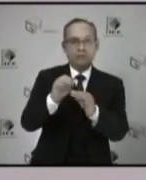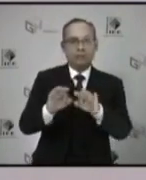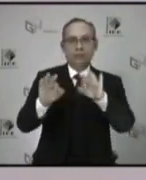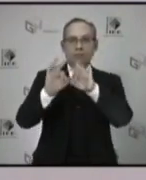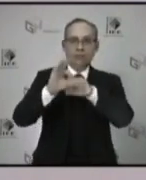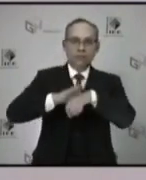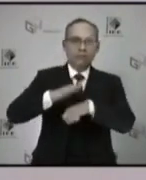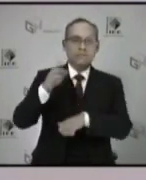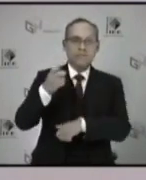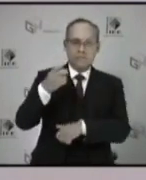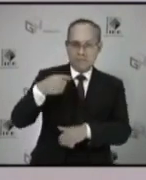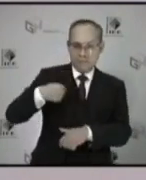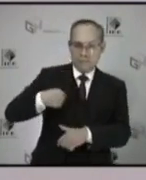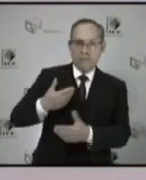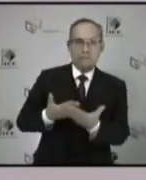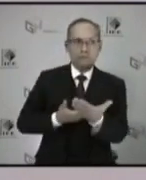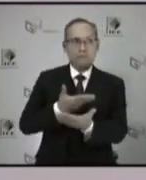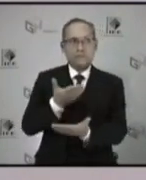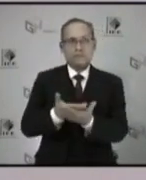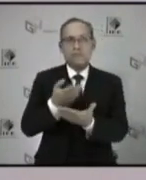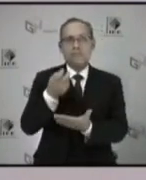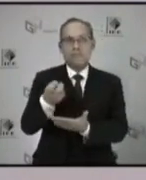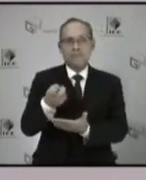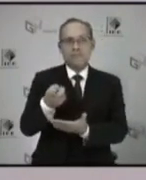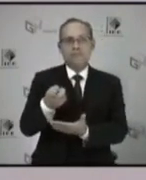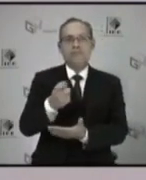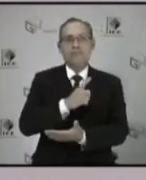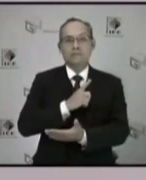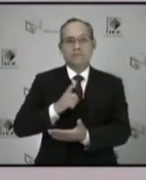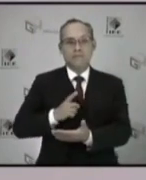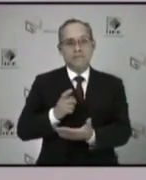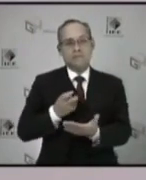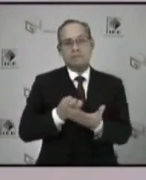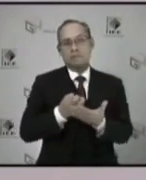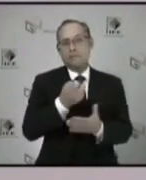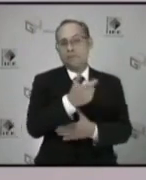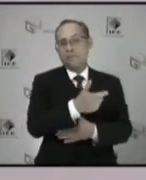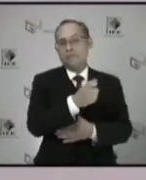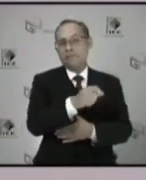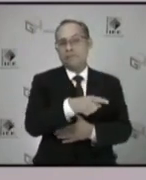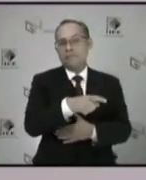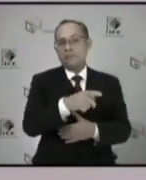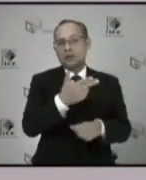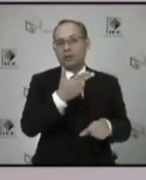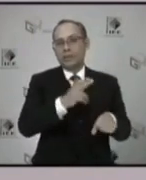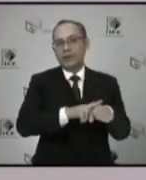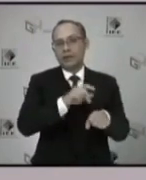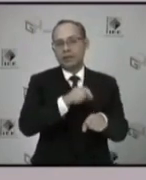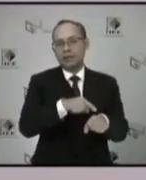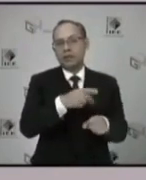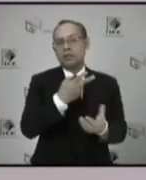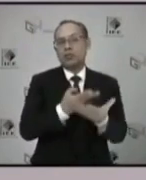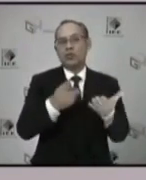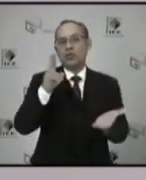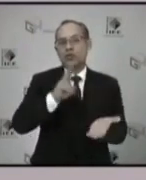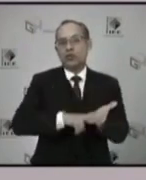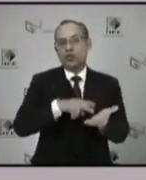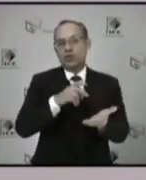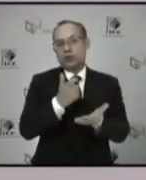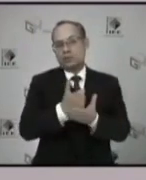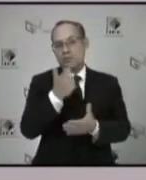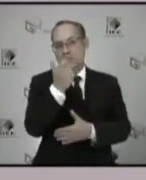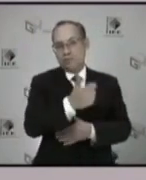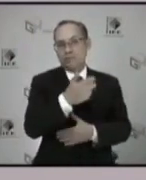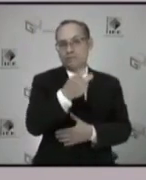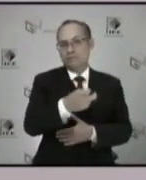propuestas centrales es duplicar los salarios de las y los trabajadores del sector salud. Ellos han dado todo